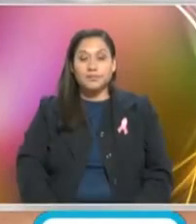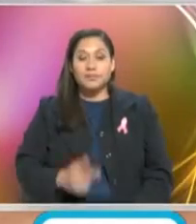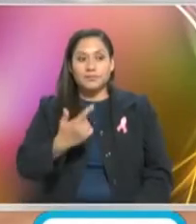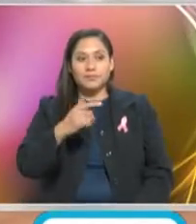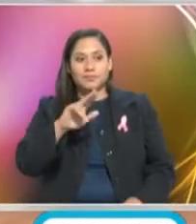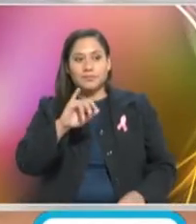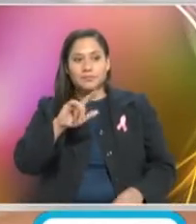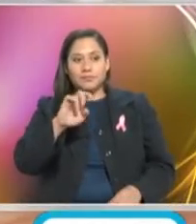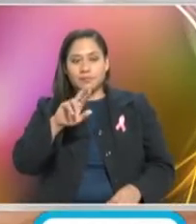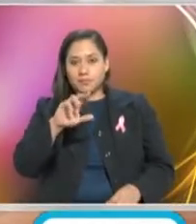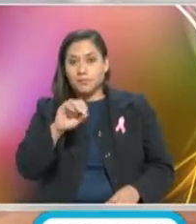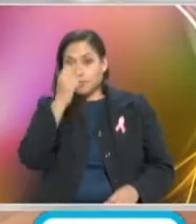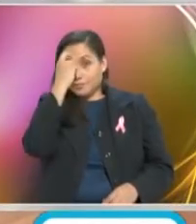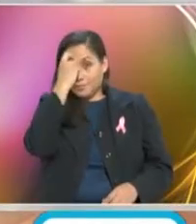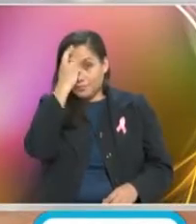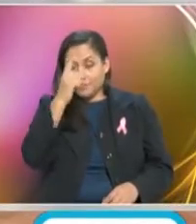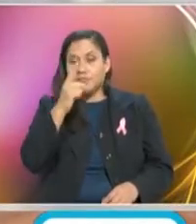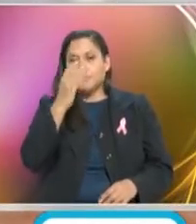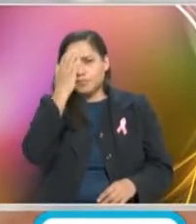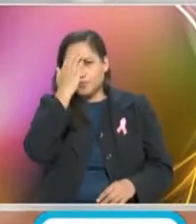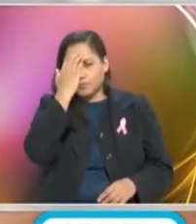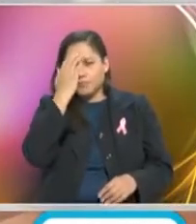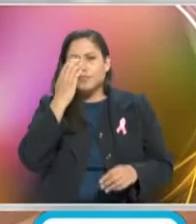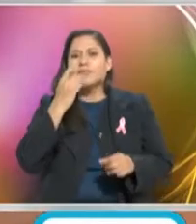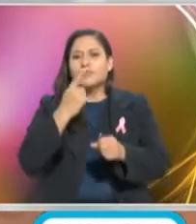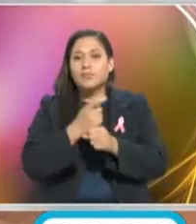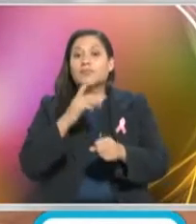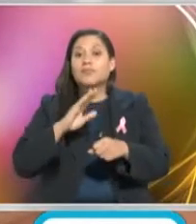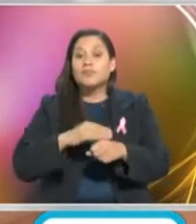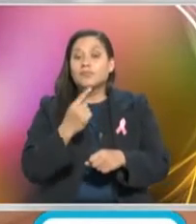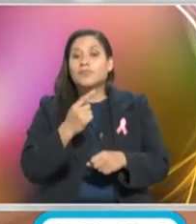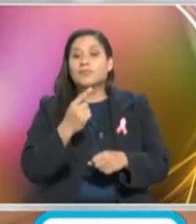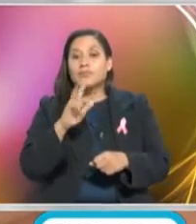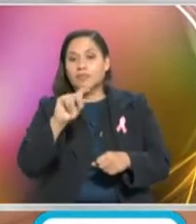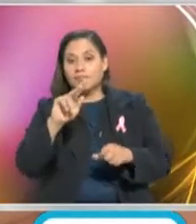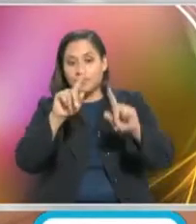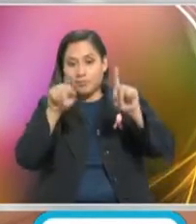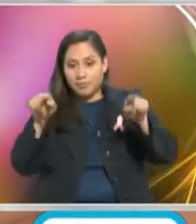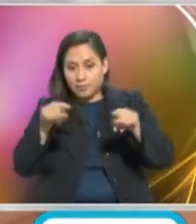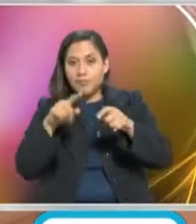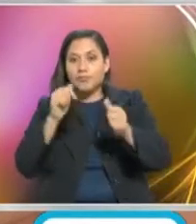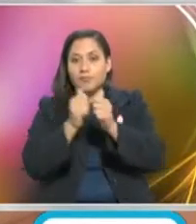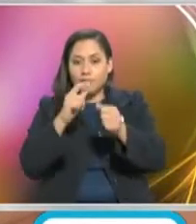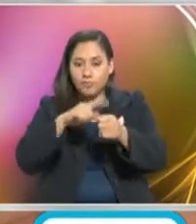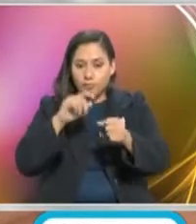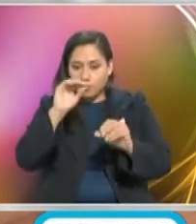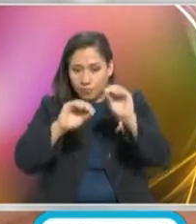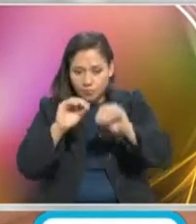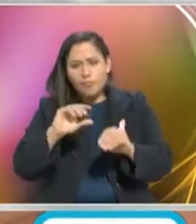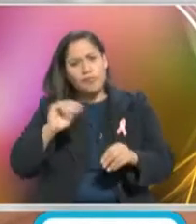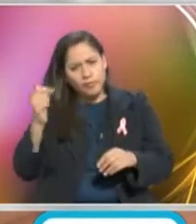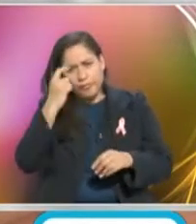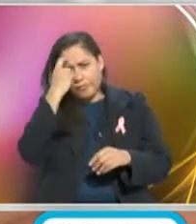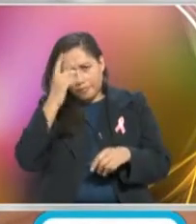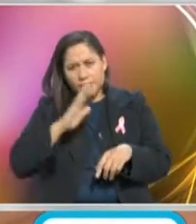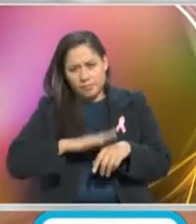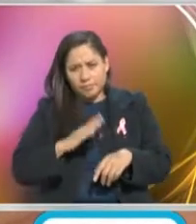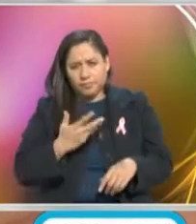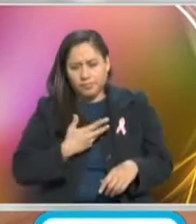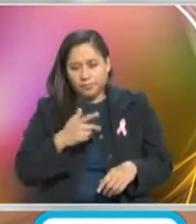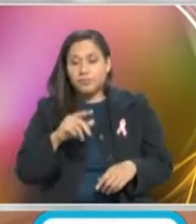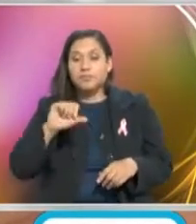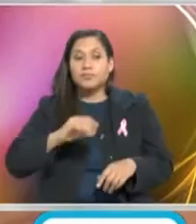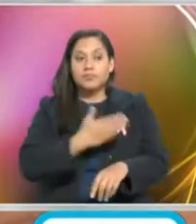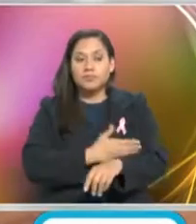Guillermo González Camarena fue un inventor conocido principalmente por el primer sistema de televisión a color, pero hizo muchos más inventos, Lilian. Sí. Y hoy